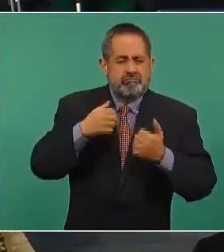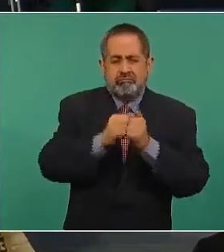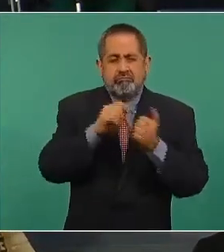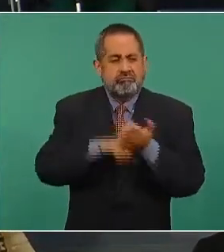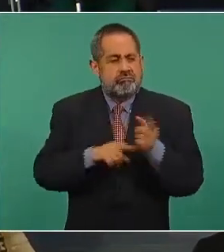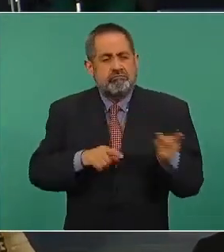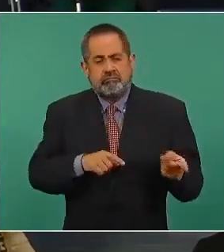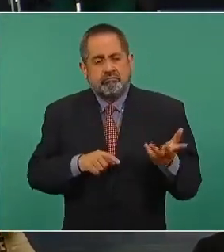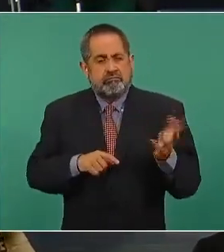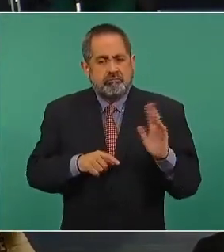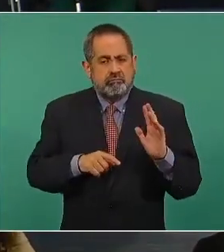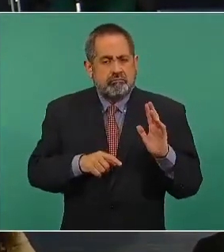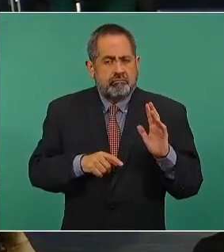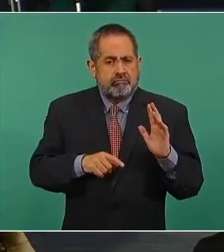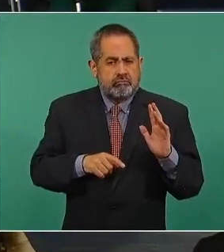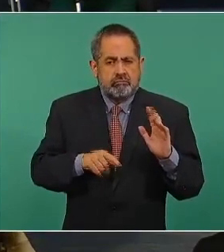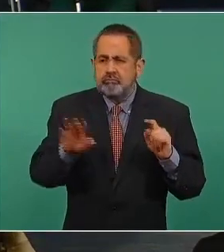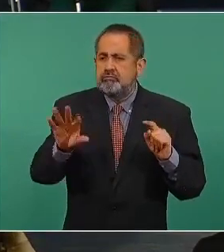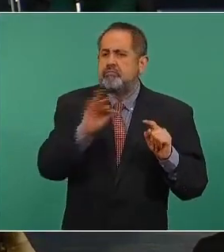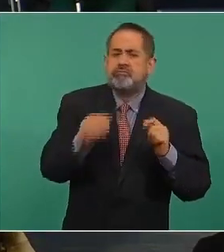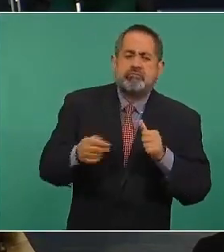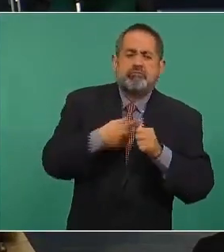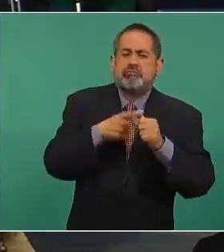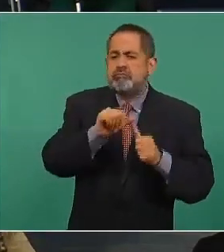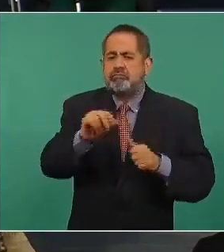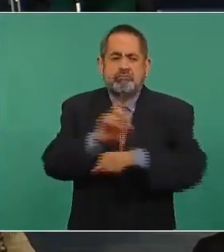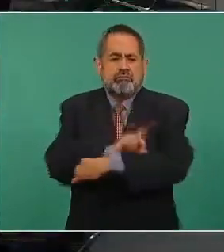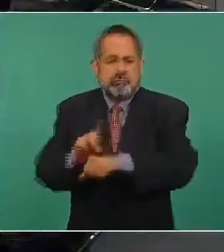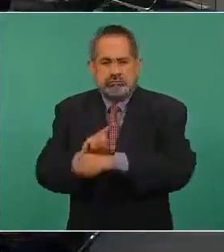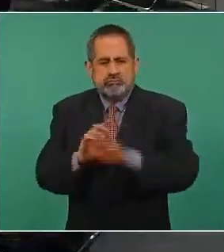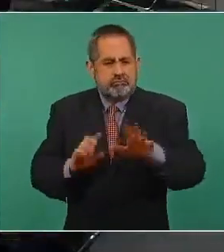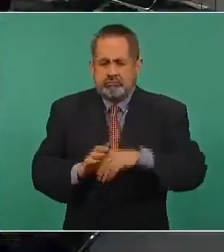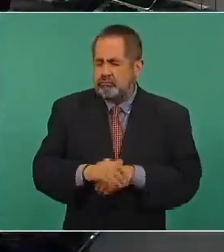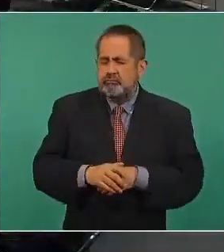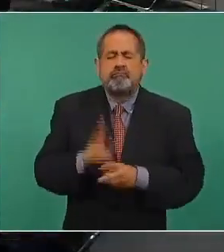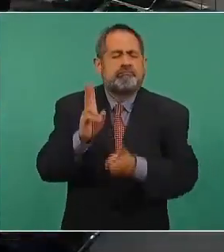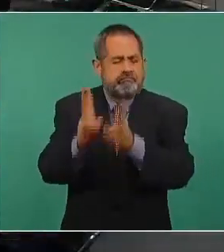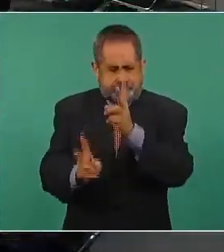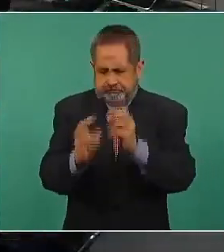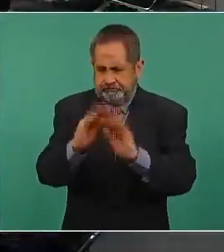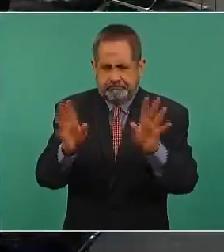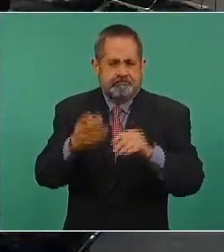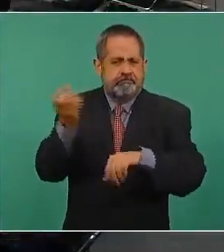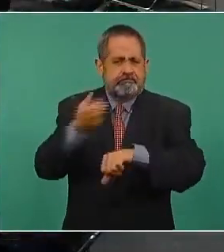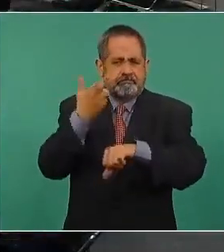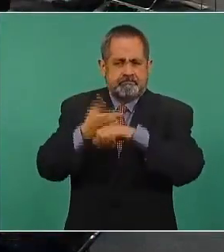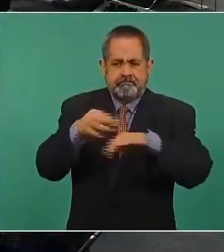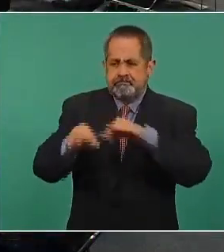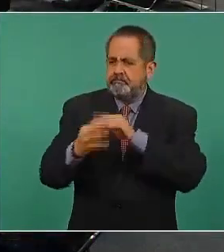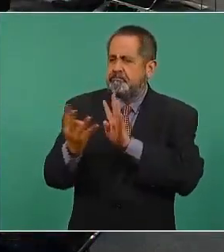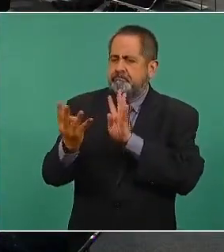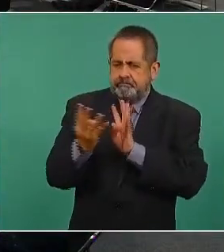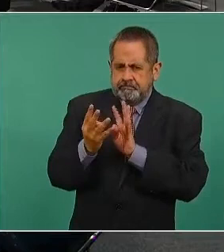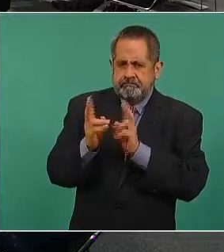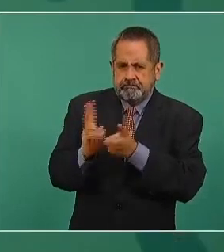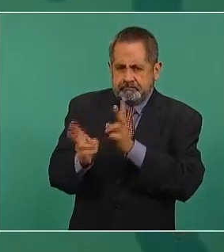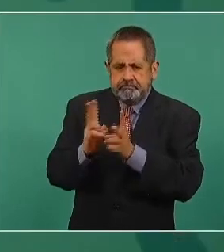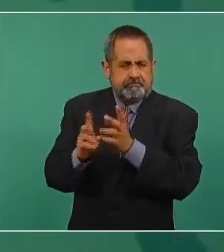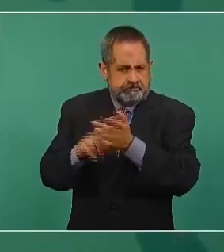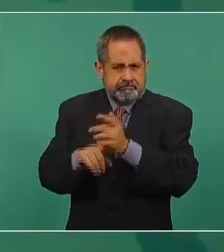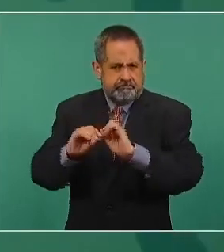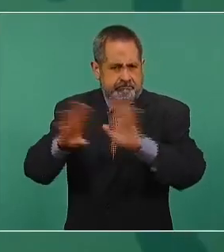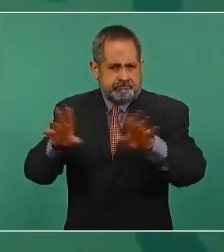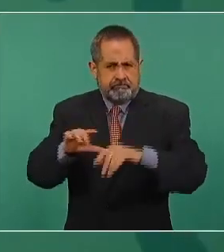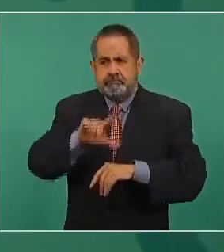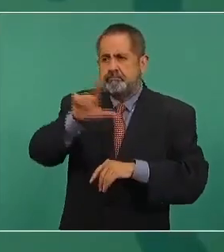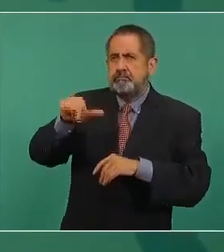de que se elijan primero a los delegados. Que los reciba la secretaria y que luego